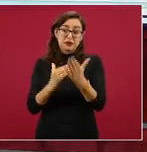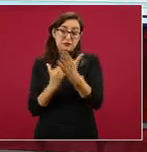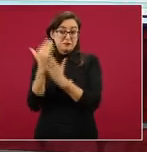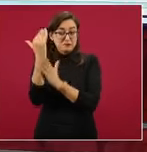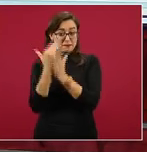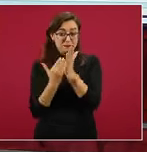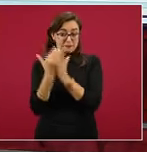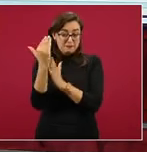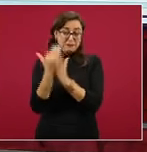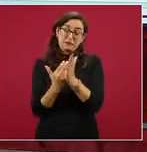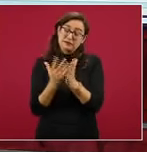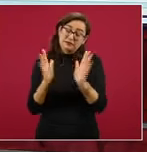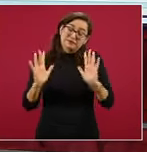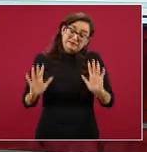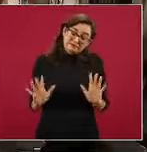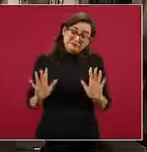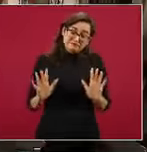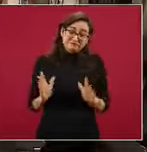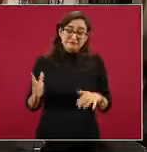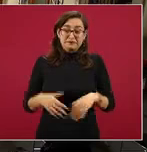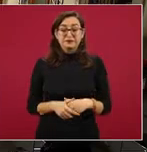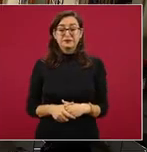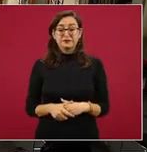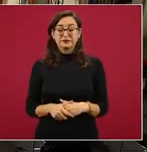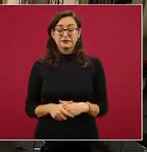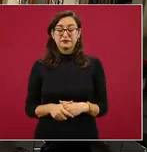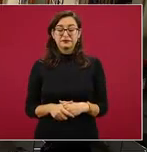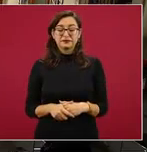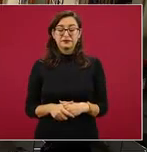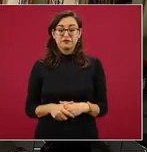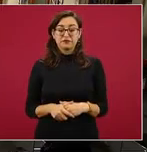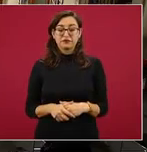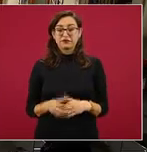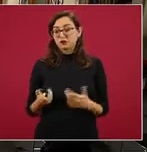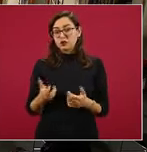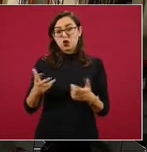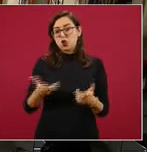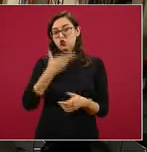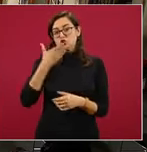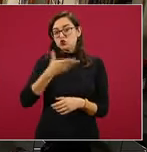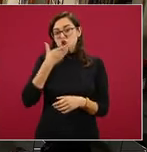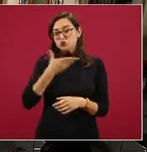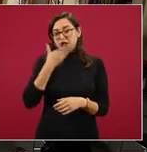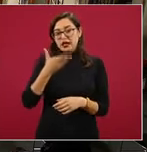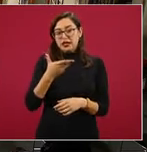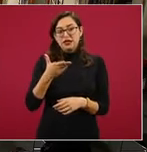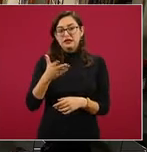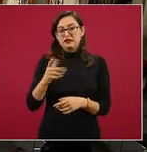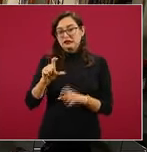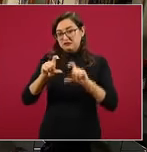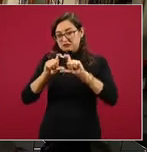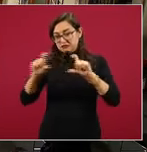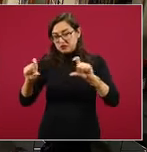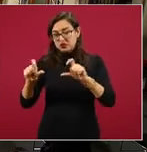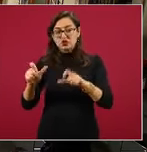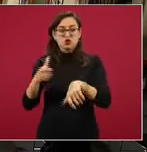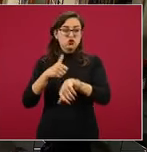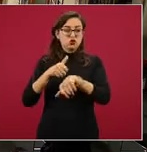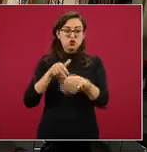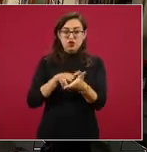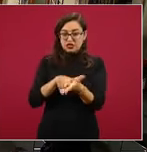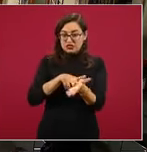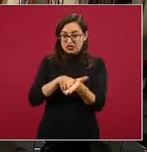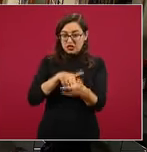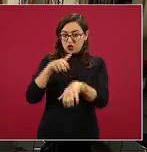a lo que estamos habituados, a lo normal. Esta normalidad, este número negro